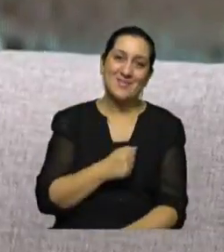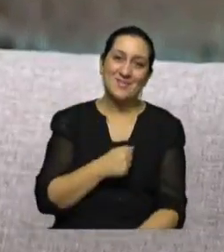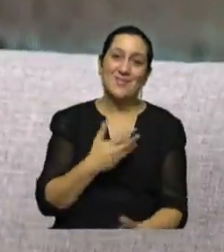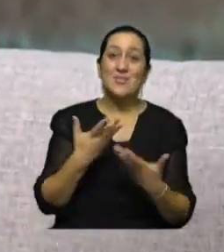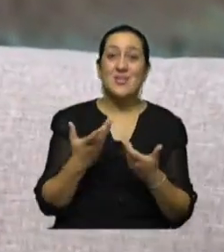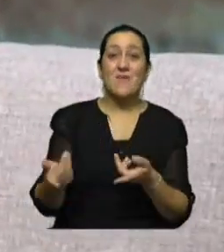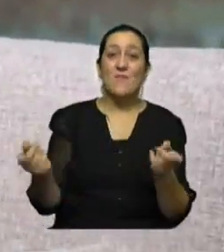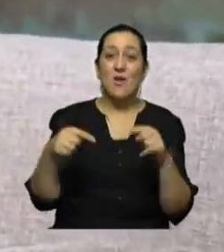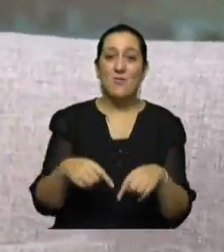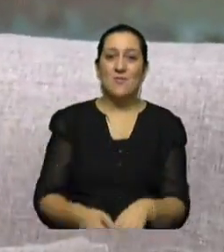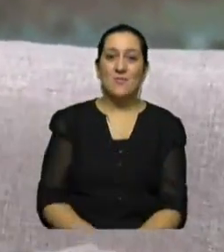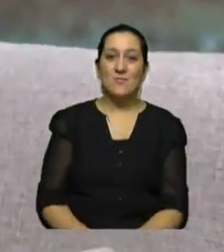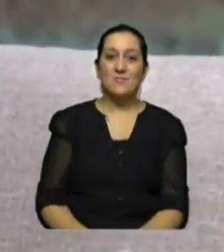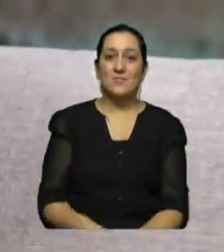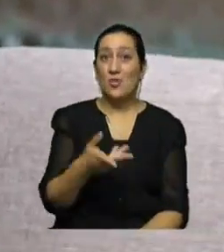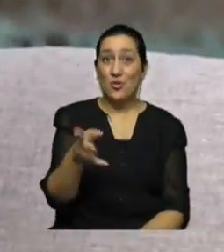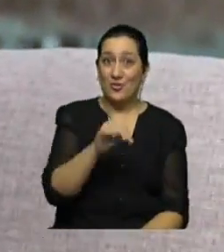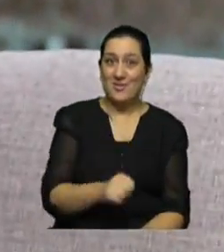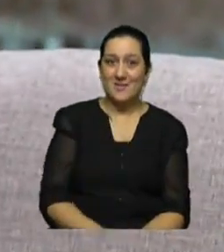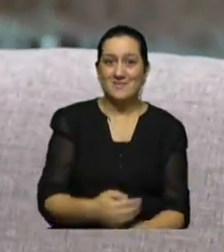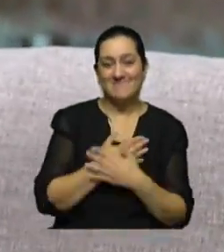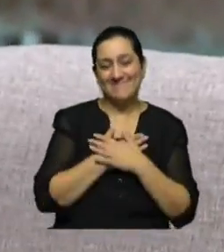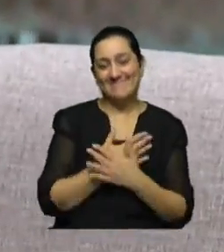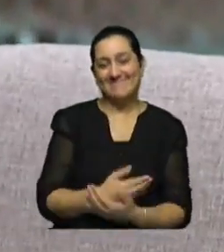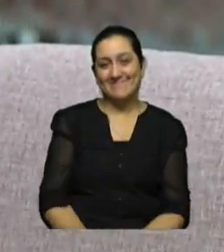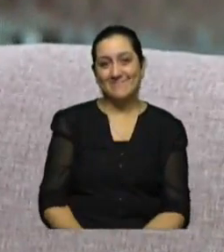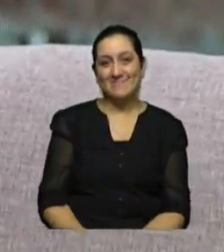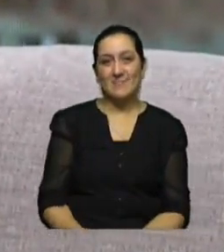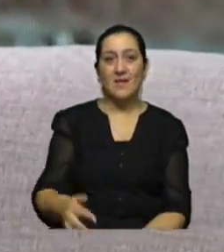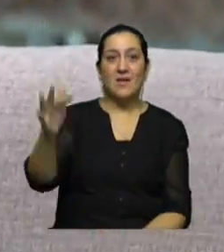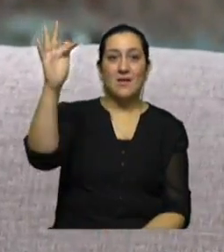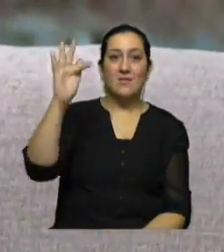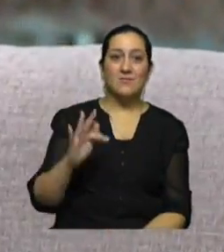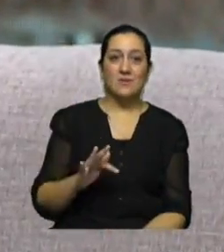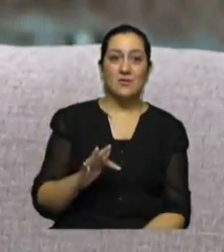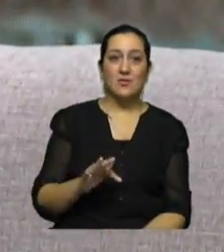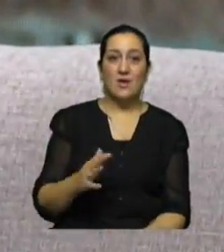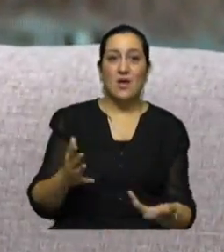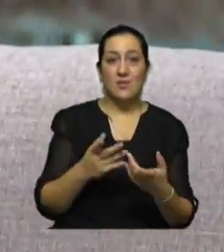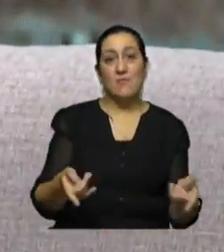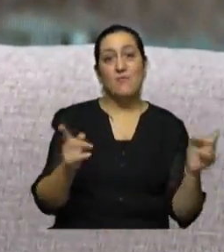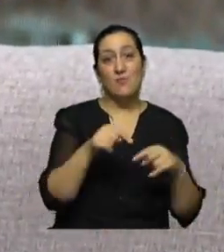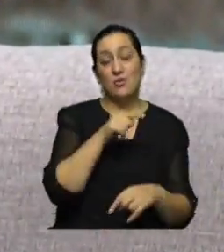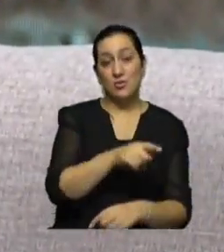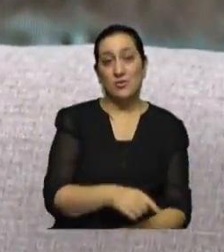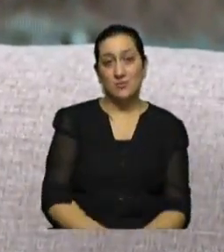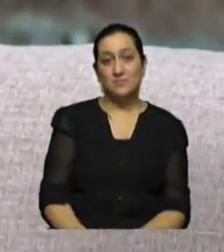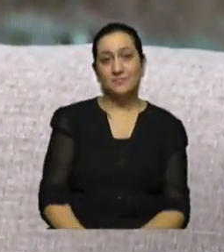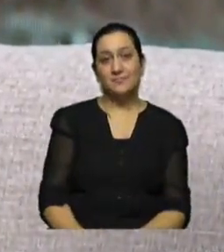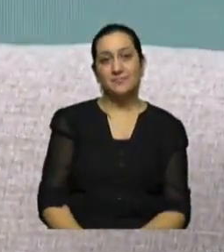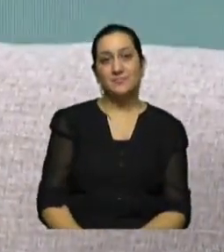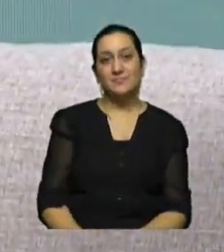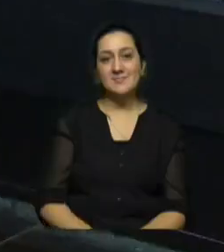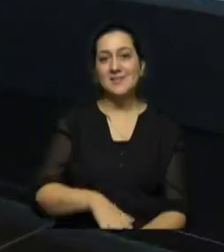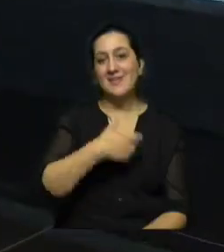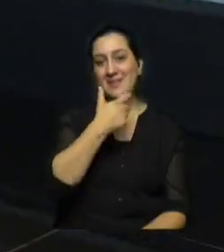vuelvo. Todos los días. Te quiero mucho. Yo también. Fito, creo que me tengo que ir contigo. Absolutamente, estaba riéndome